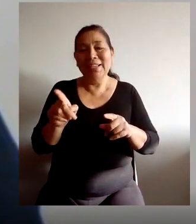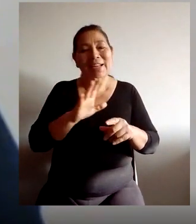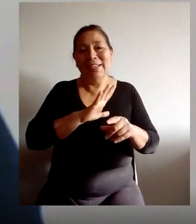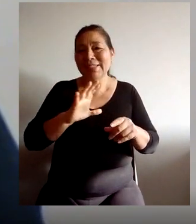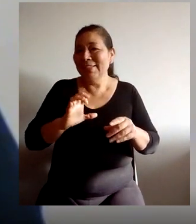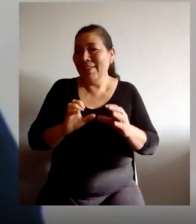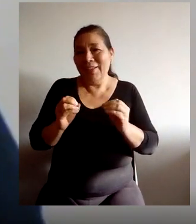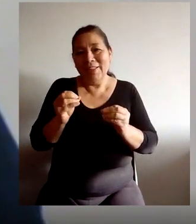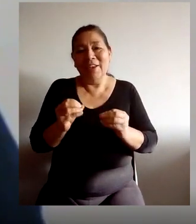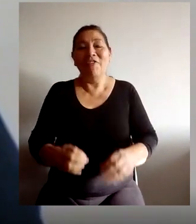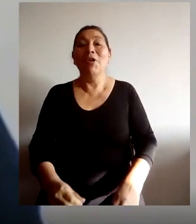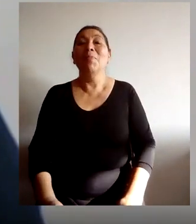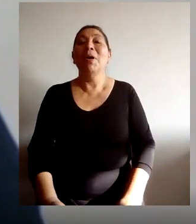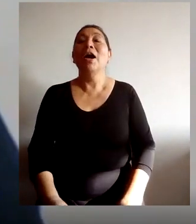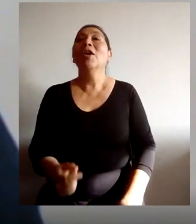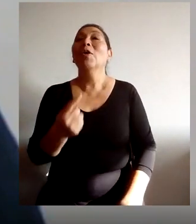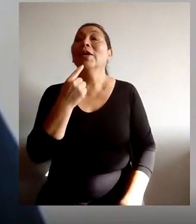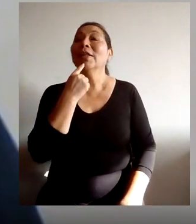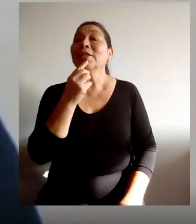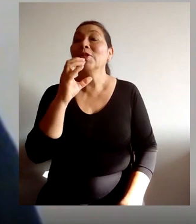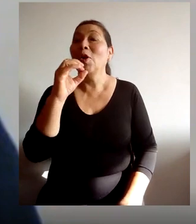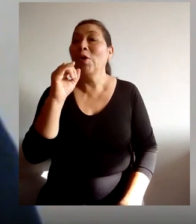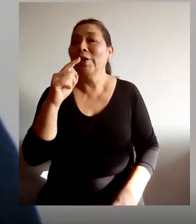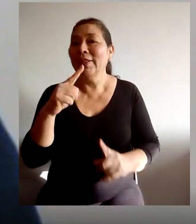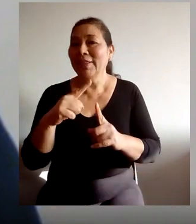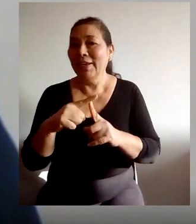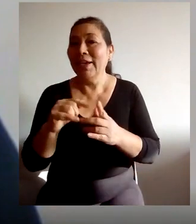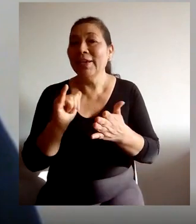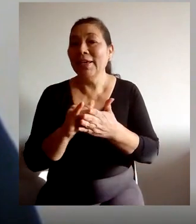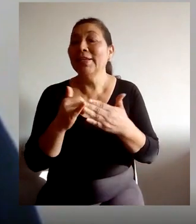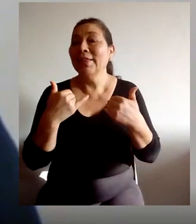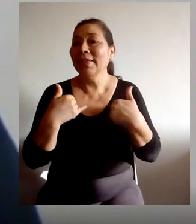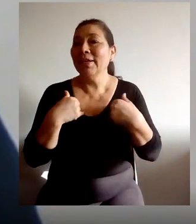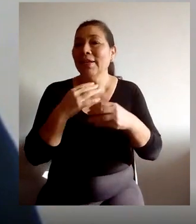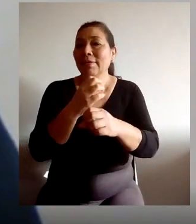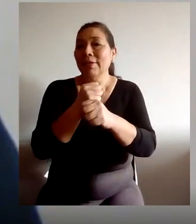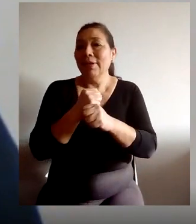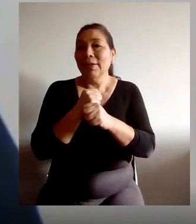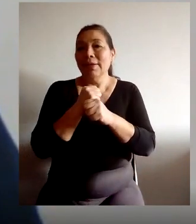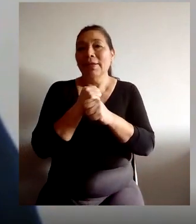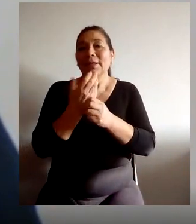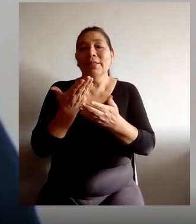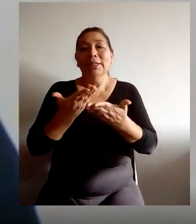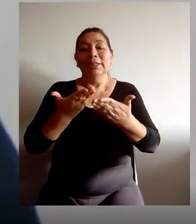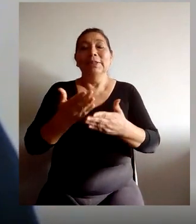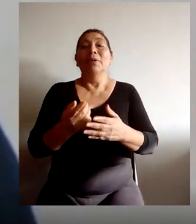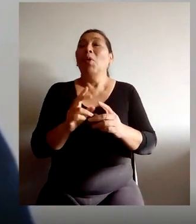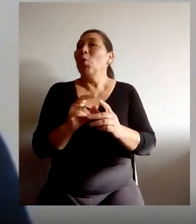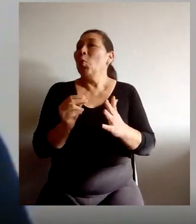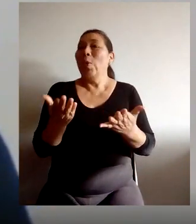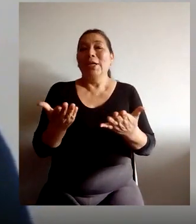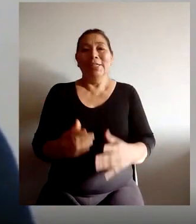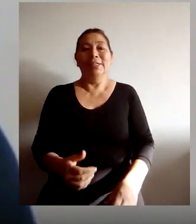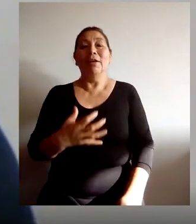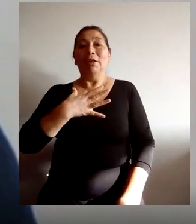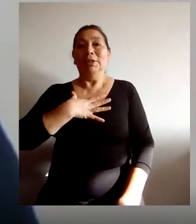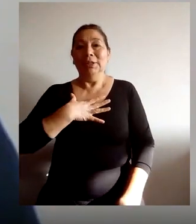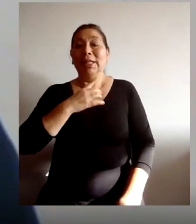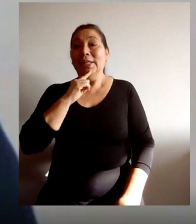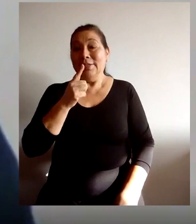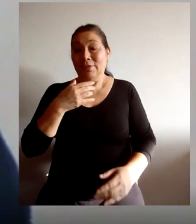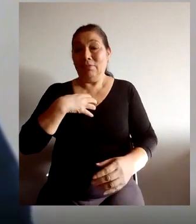placas radiográficas, rayos X. Y estos rayos X debe seguirse un procedimiento en el